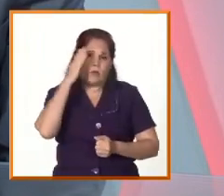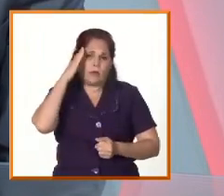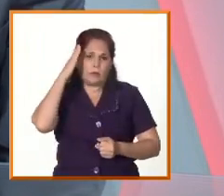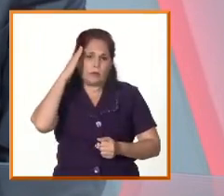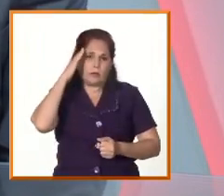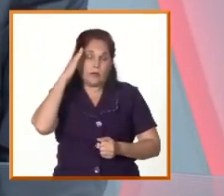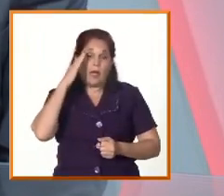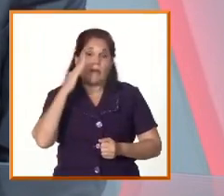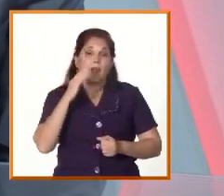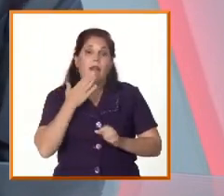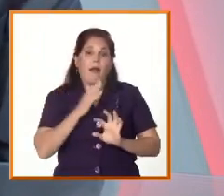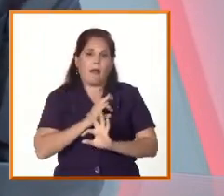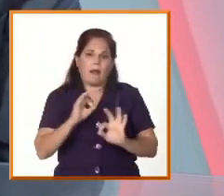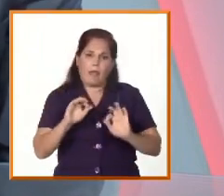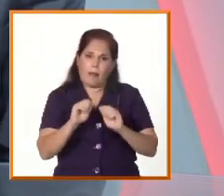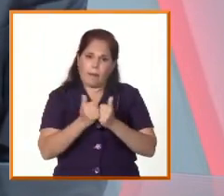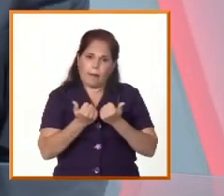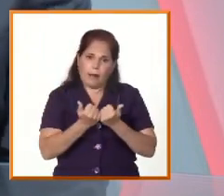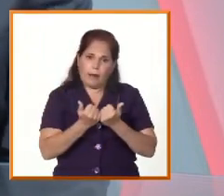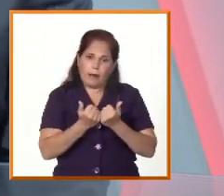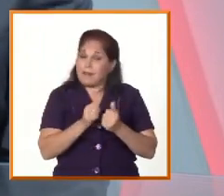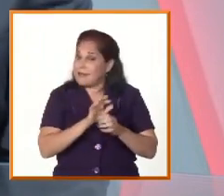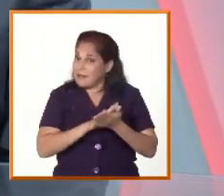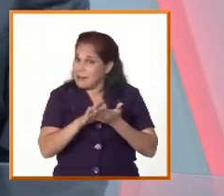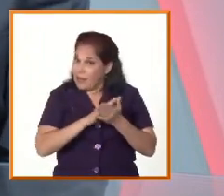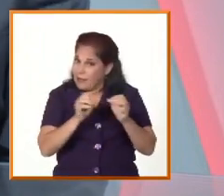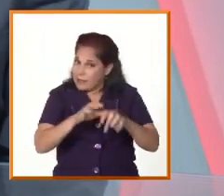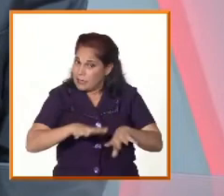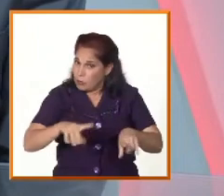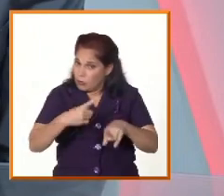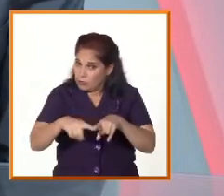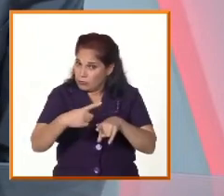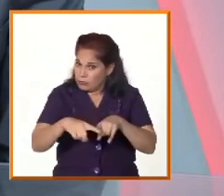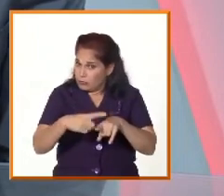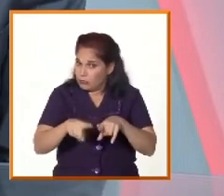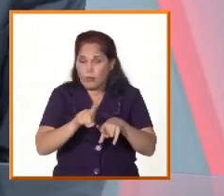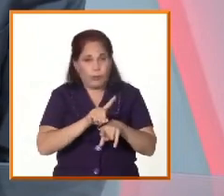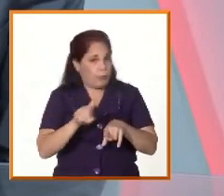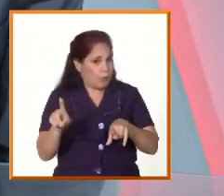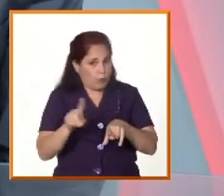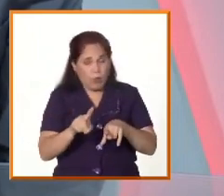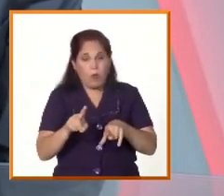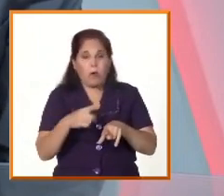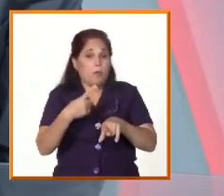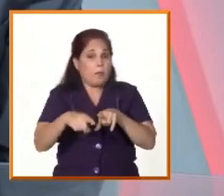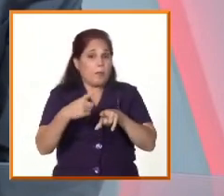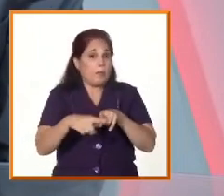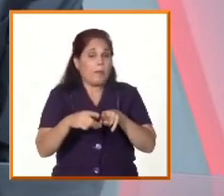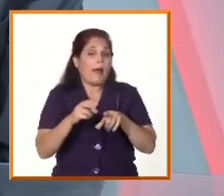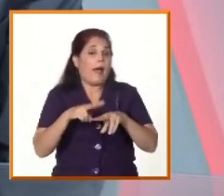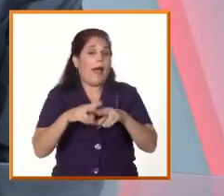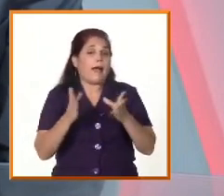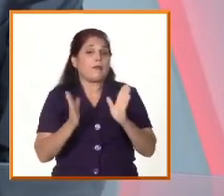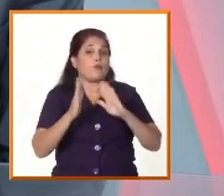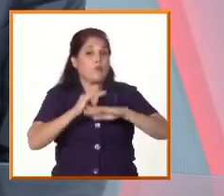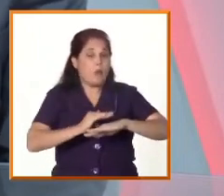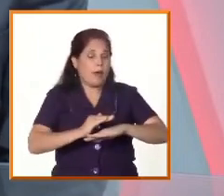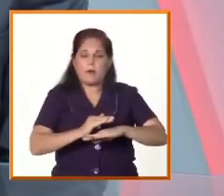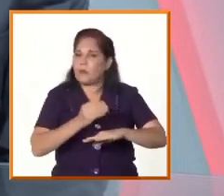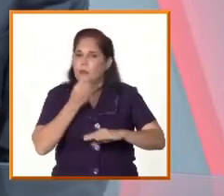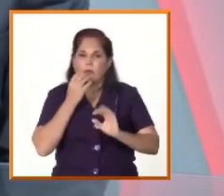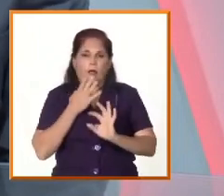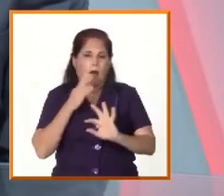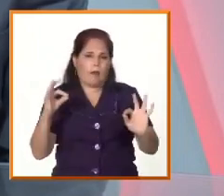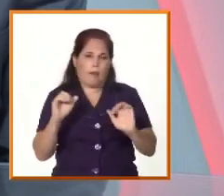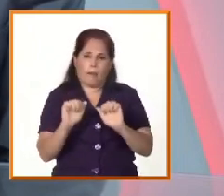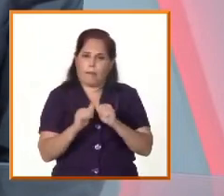pueblo sabio que los temas de calidad que venimos arrastrando no tiene que ver con la situación de la materia prima puede influir en determinada manera pero el problema fundamental de la calidad del